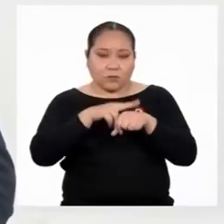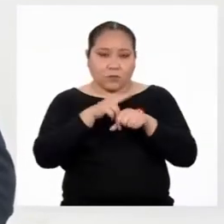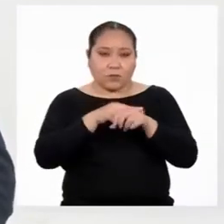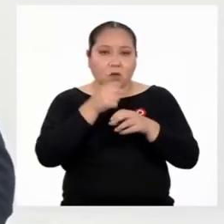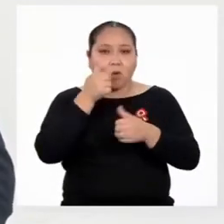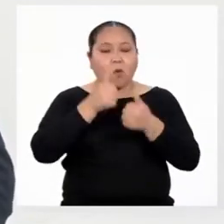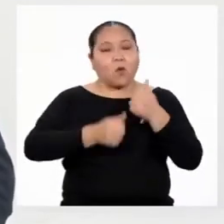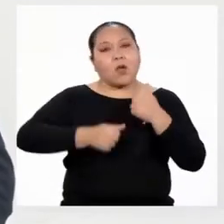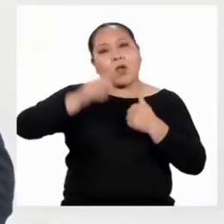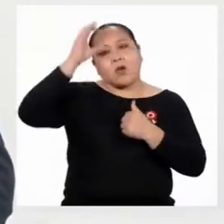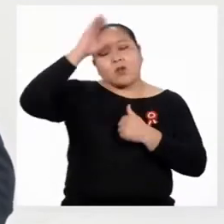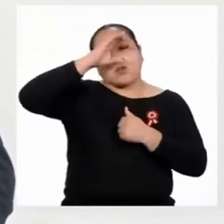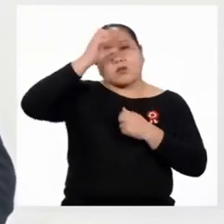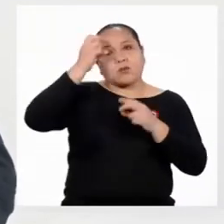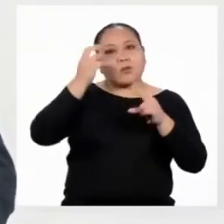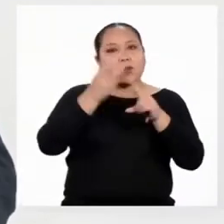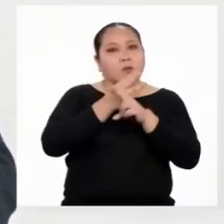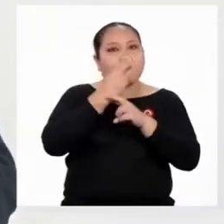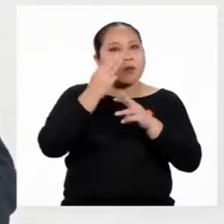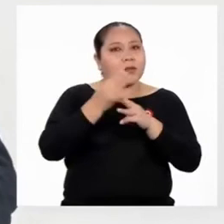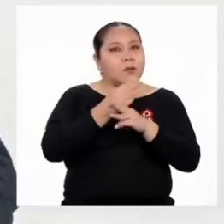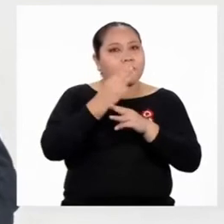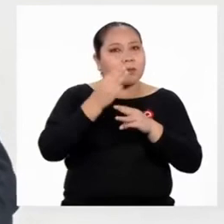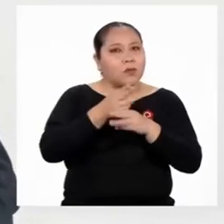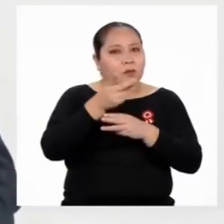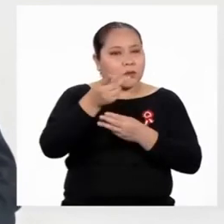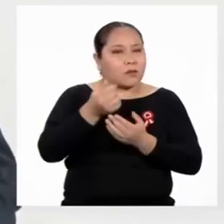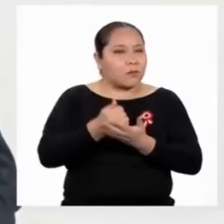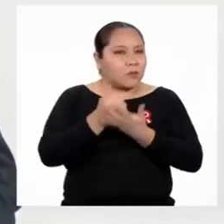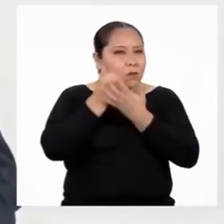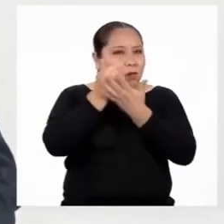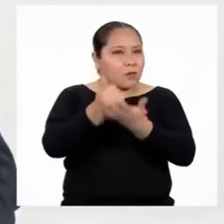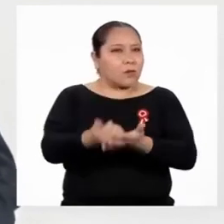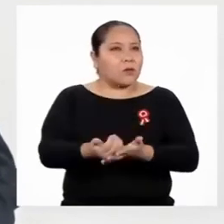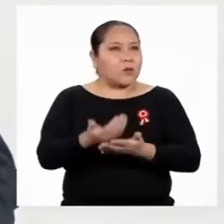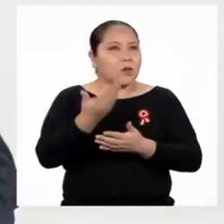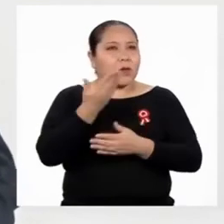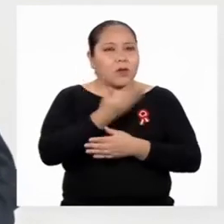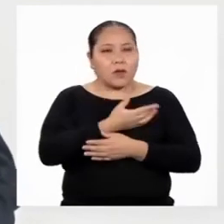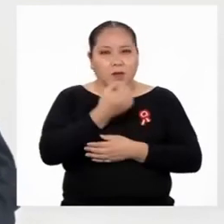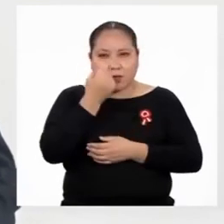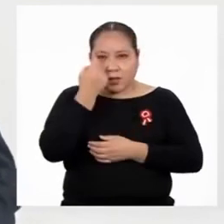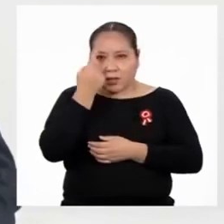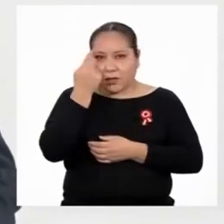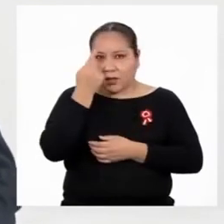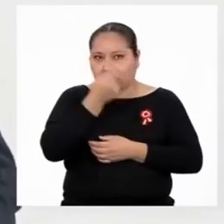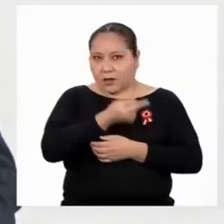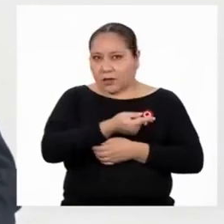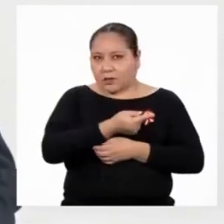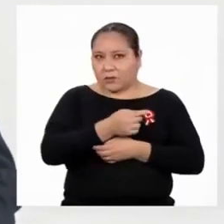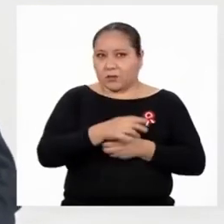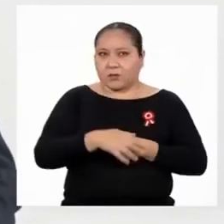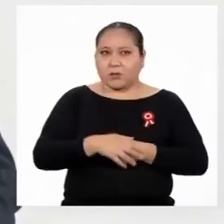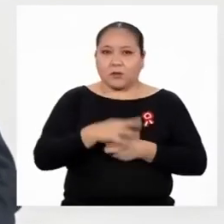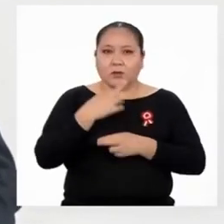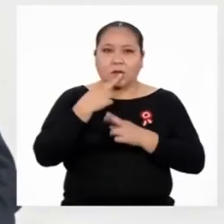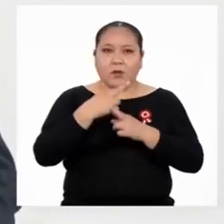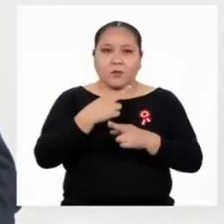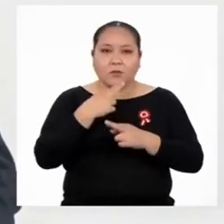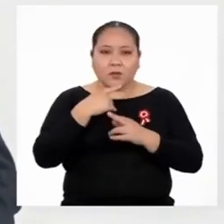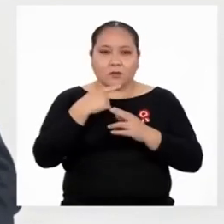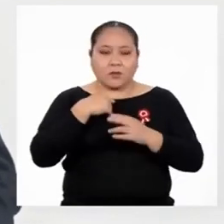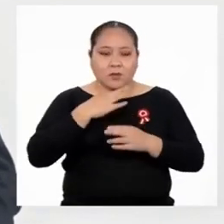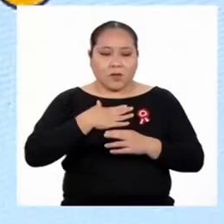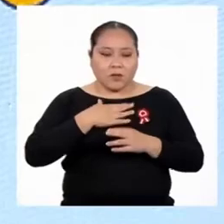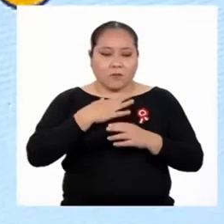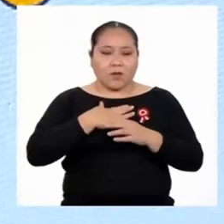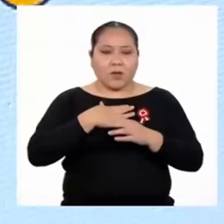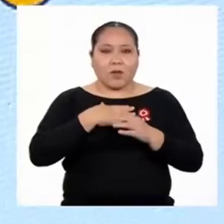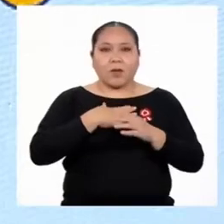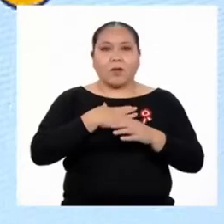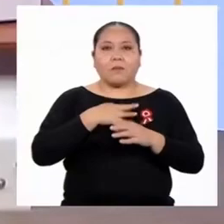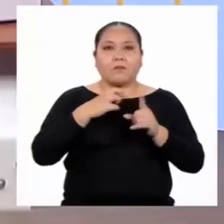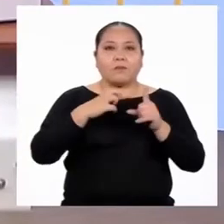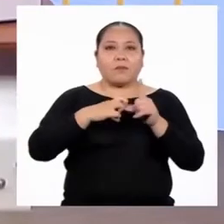conocimiento matemático crees que puede ayudarnos a interpretar los resultados de mi presión arterial?